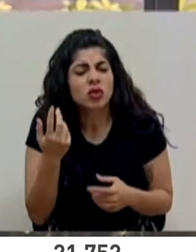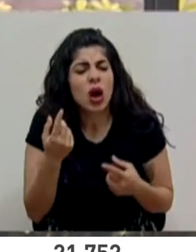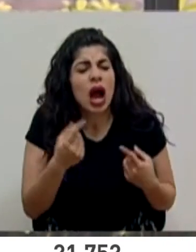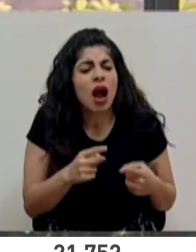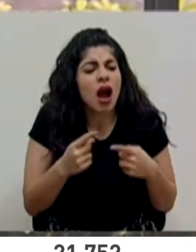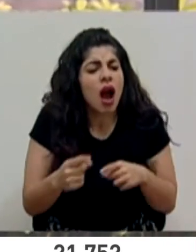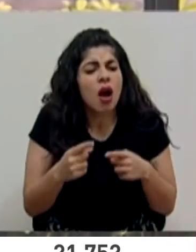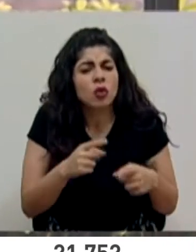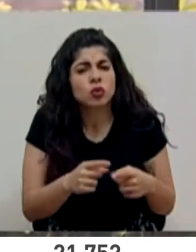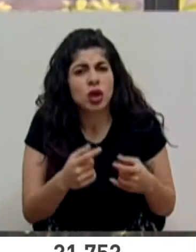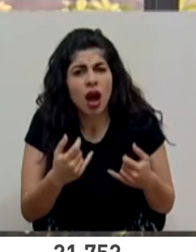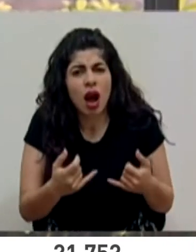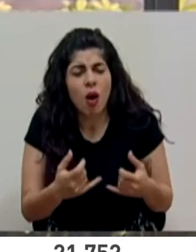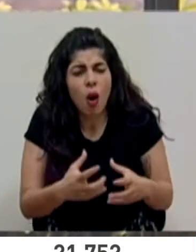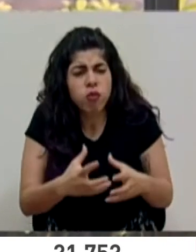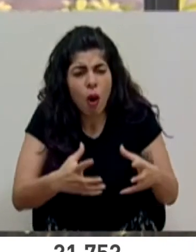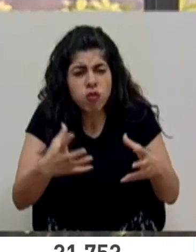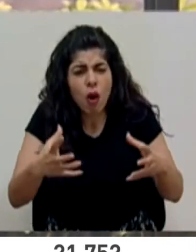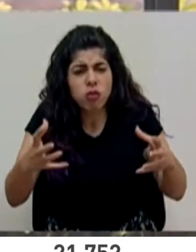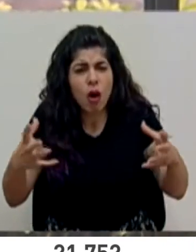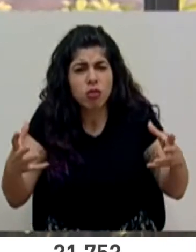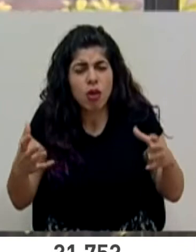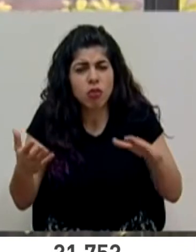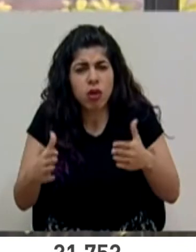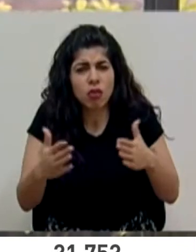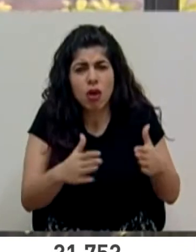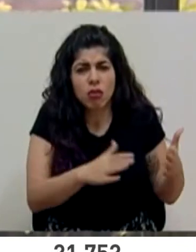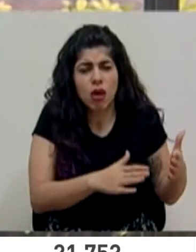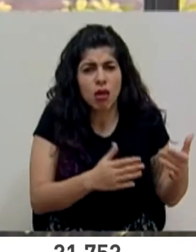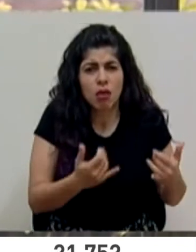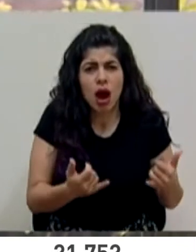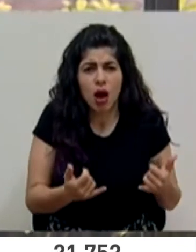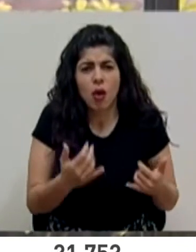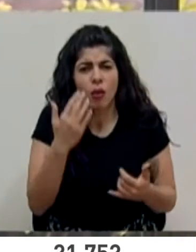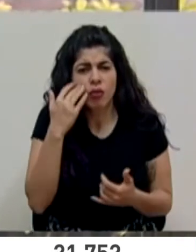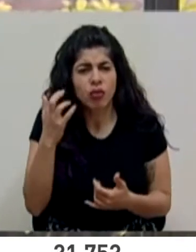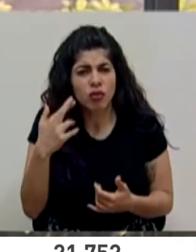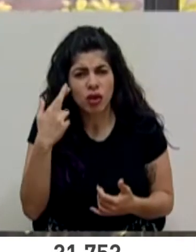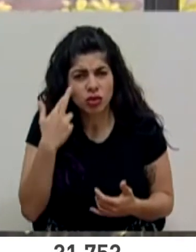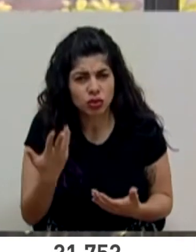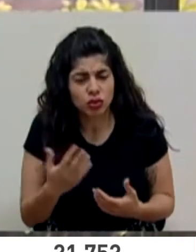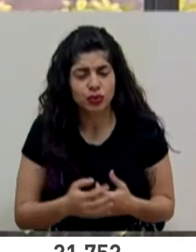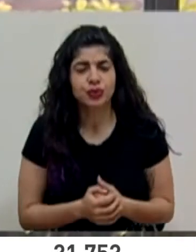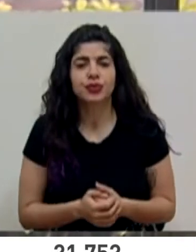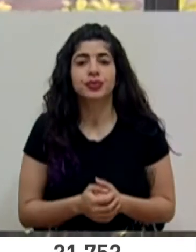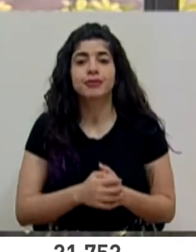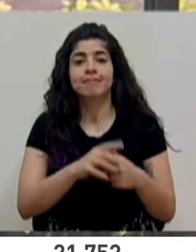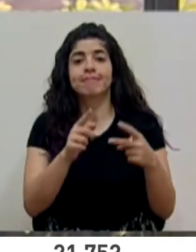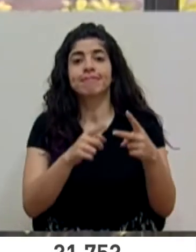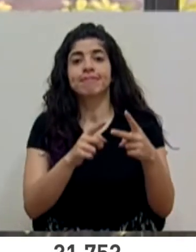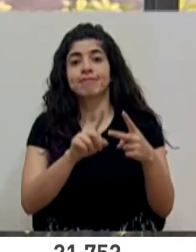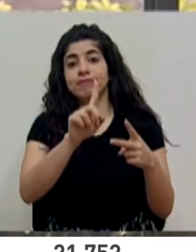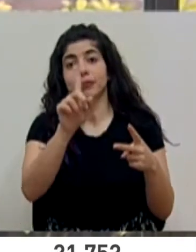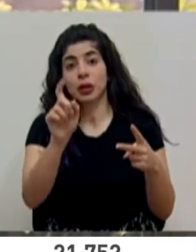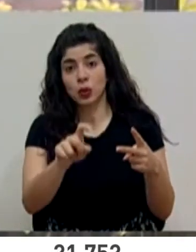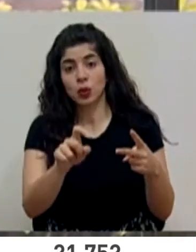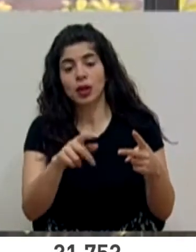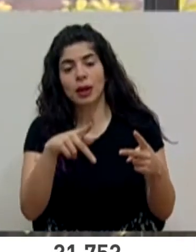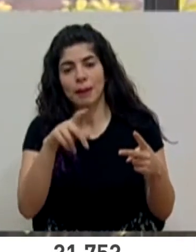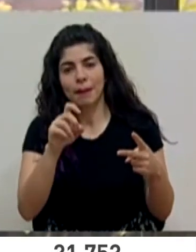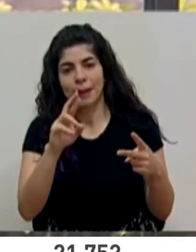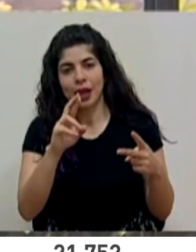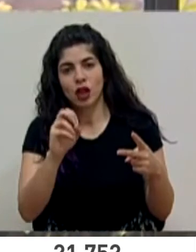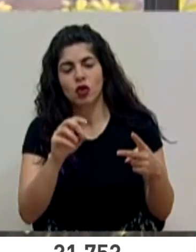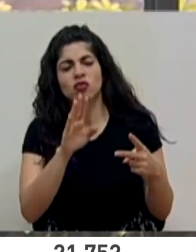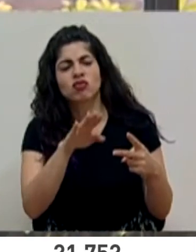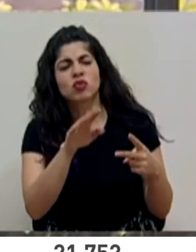ven esa aceleración en el número de decesos que se está enfrentando? Segunda consulta, don Pedro, ¿cómo